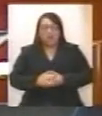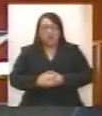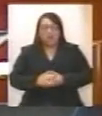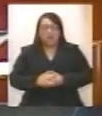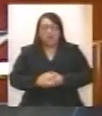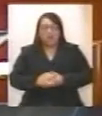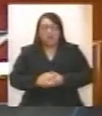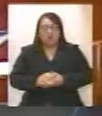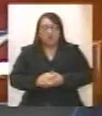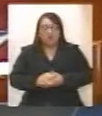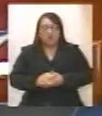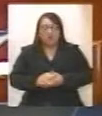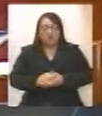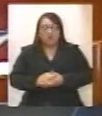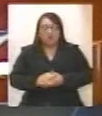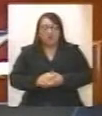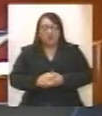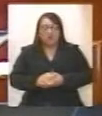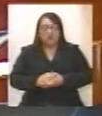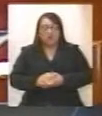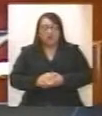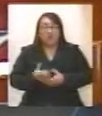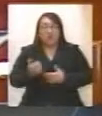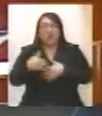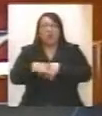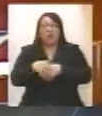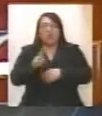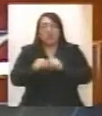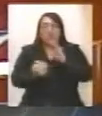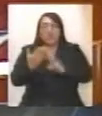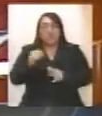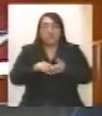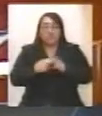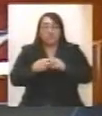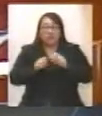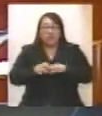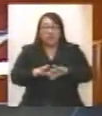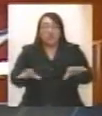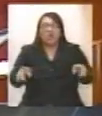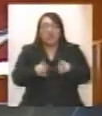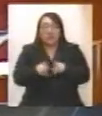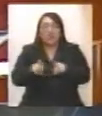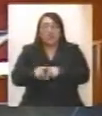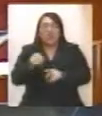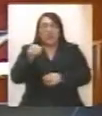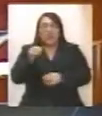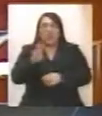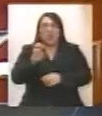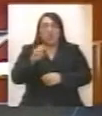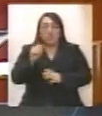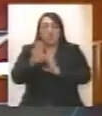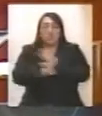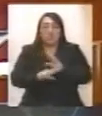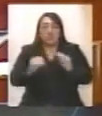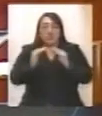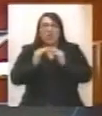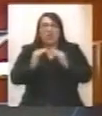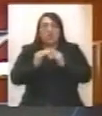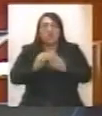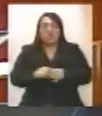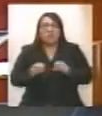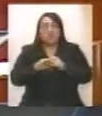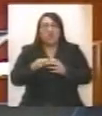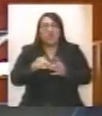inmobiliarios. A julio del 2015 habremos masificado también el bono de protección de viviendas